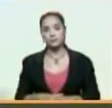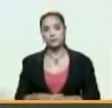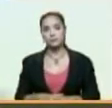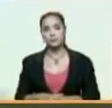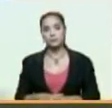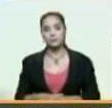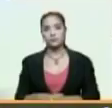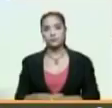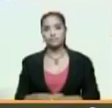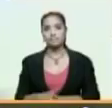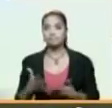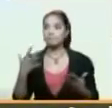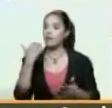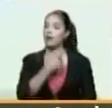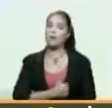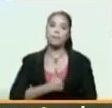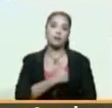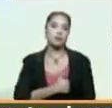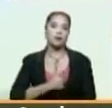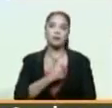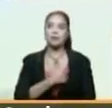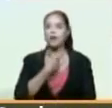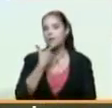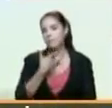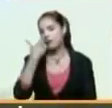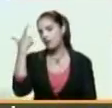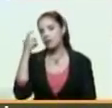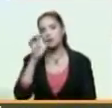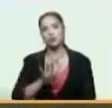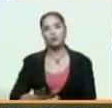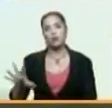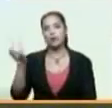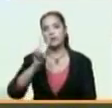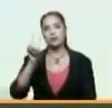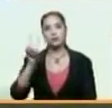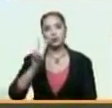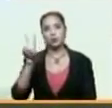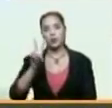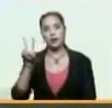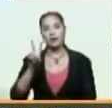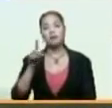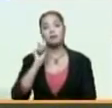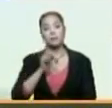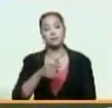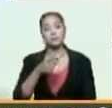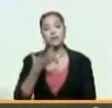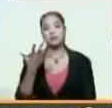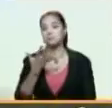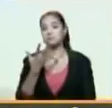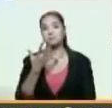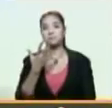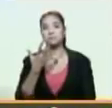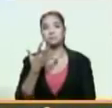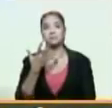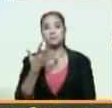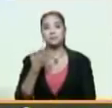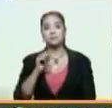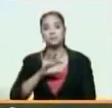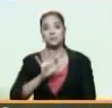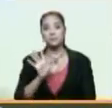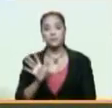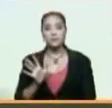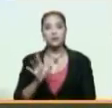involucra lamentablemente y para vergüenza de la nación venezolana y compromete, obviamente de